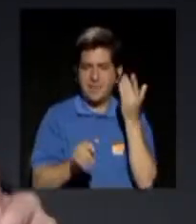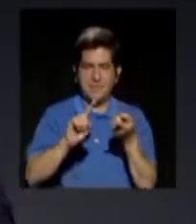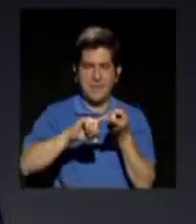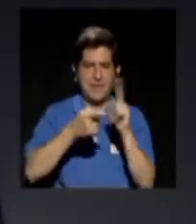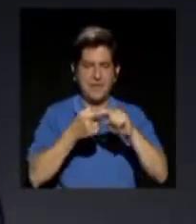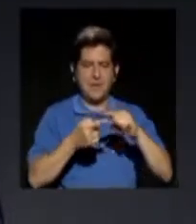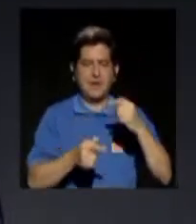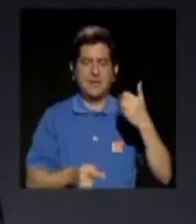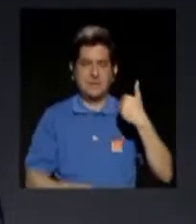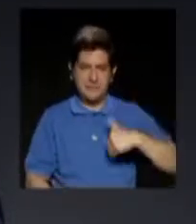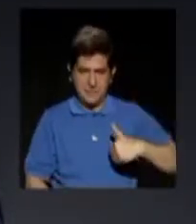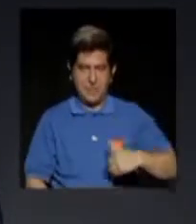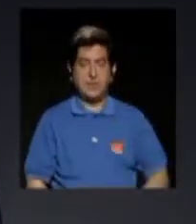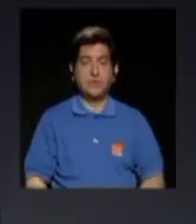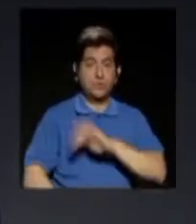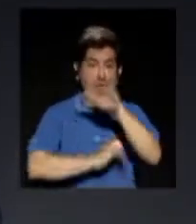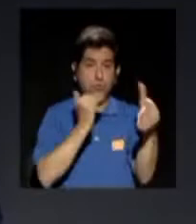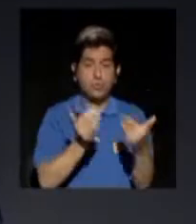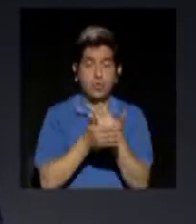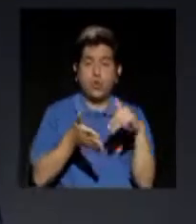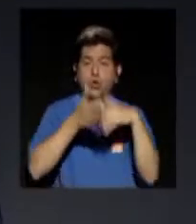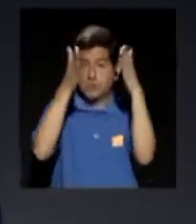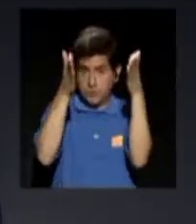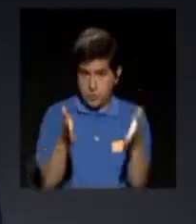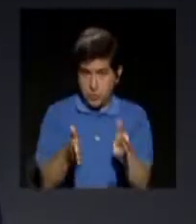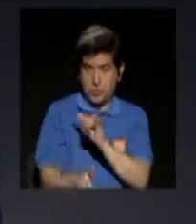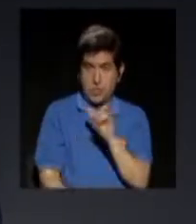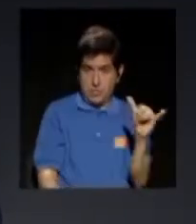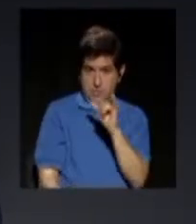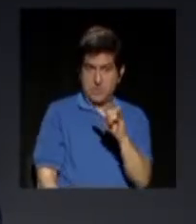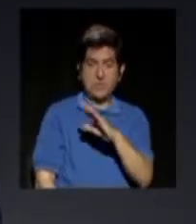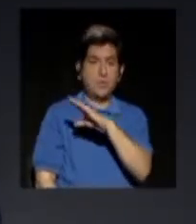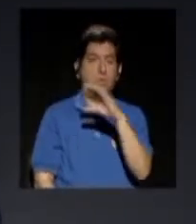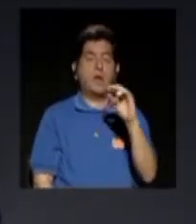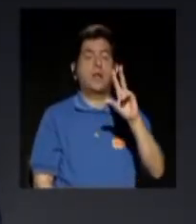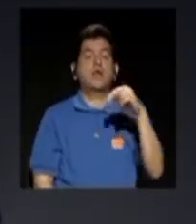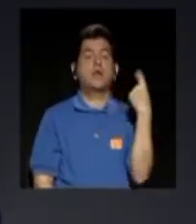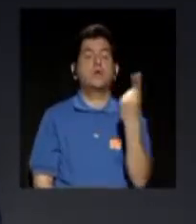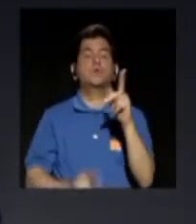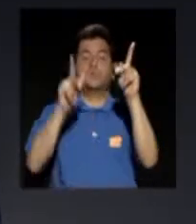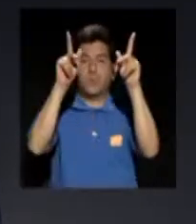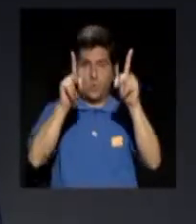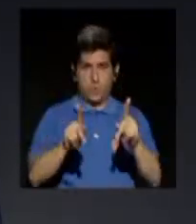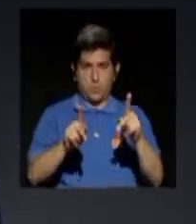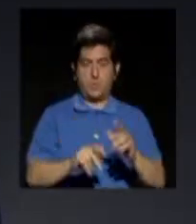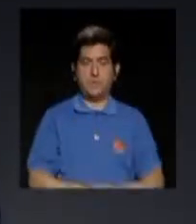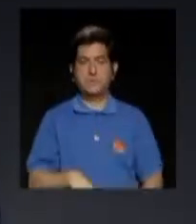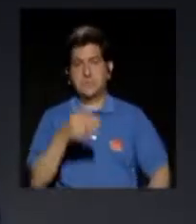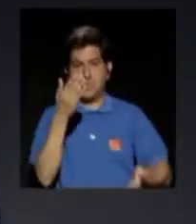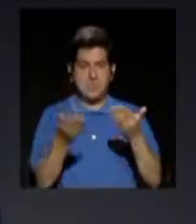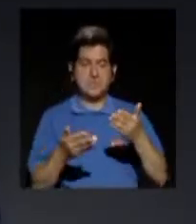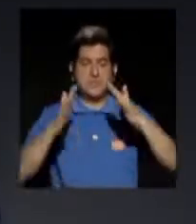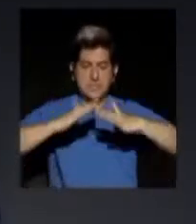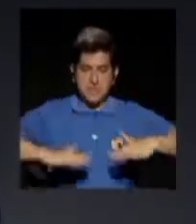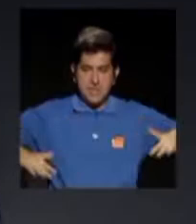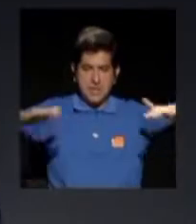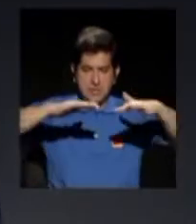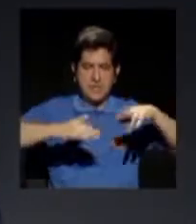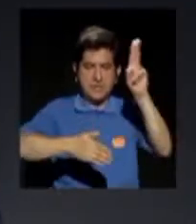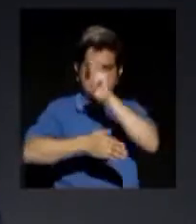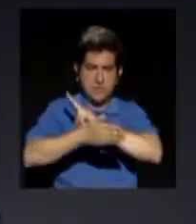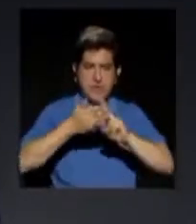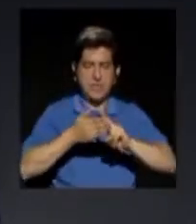los estudiantes y a no solo a la gente de este campus Rodrigo